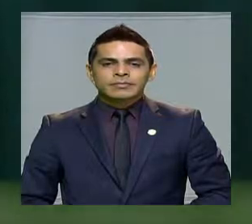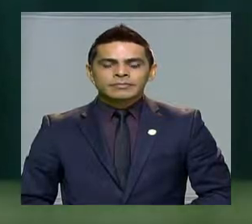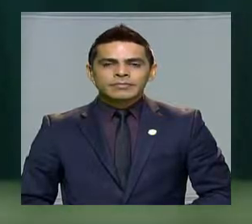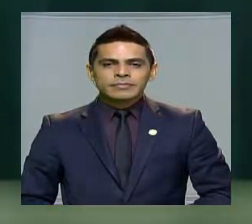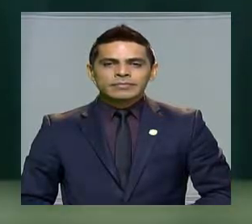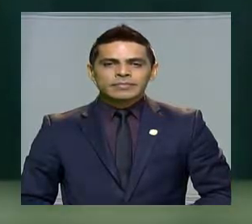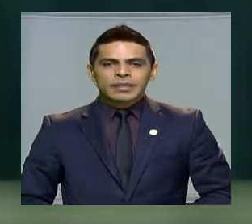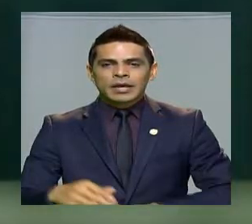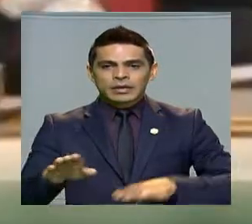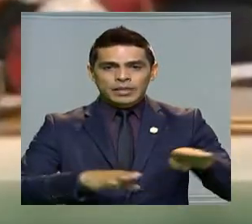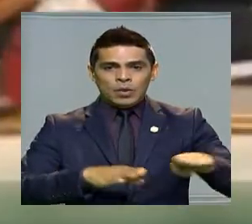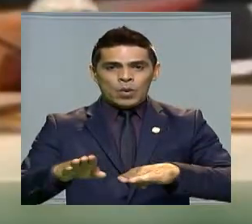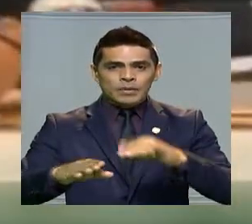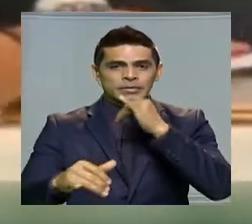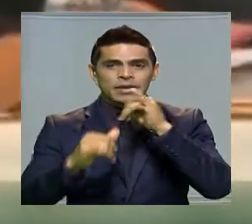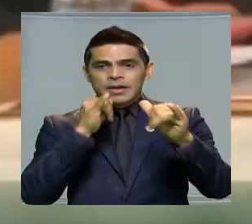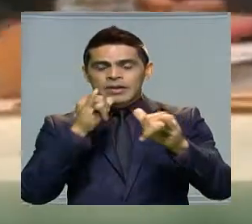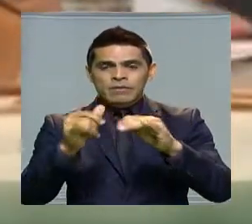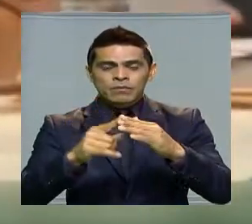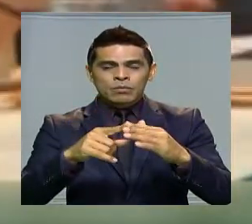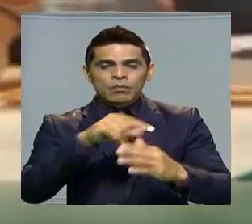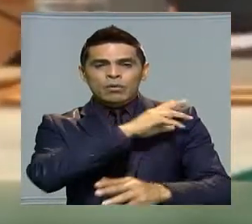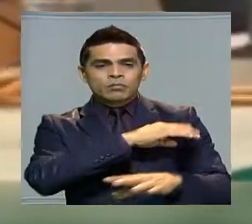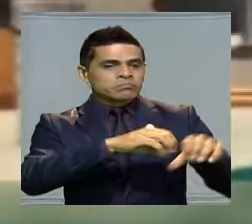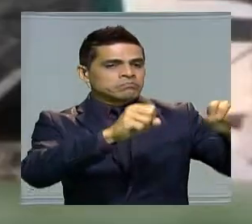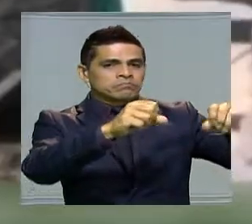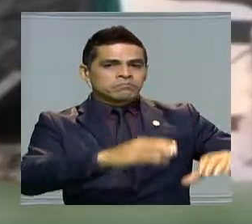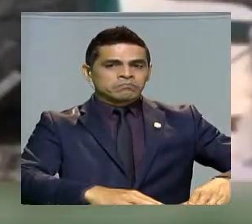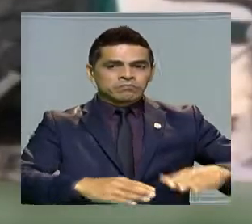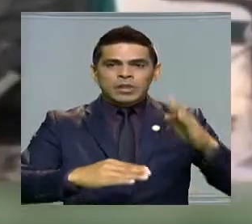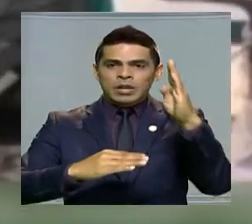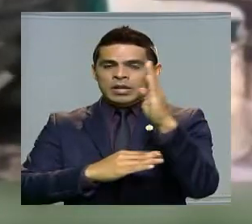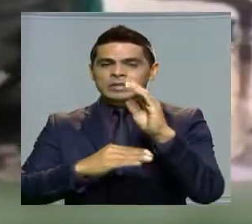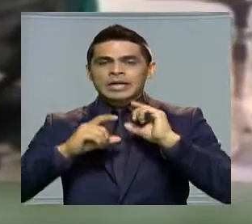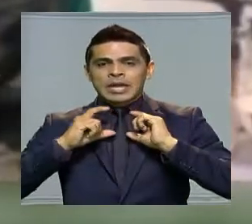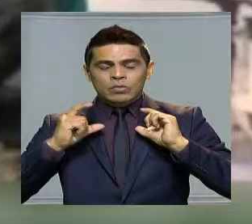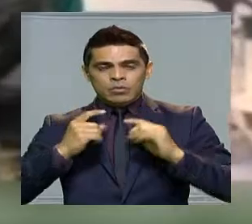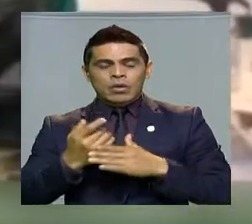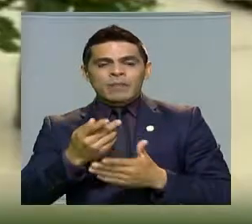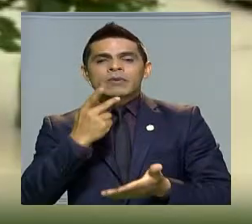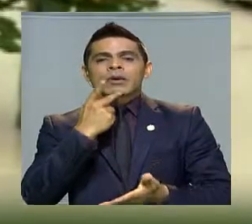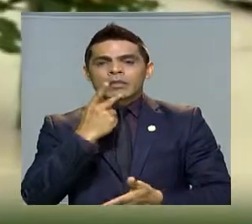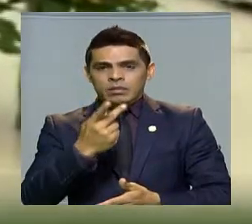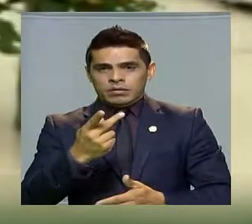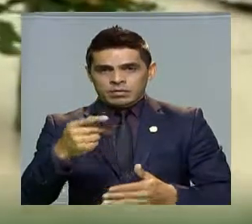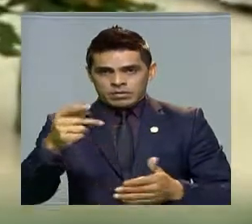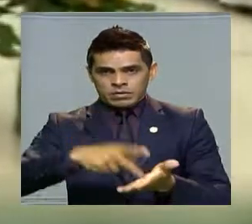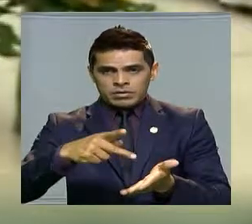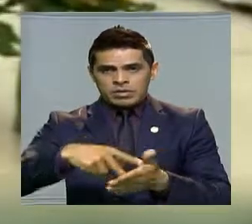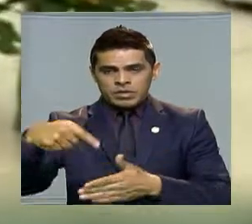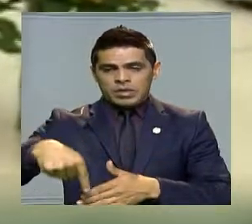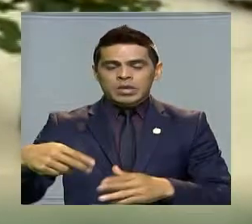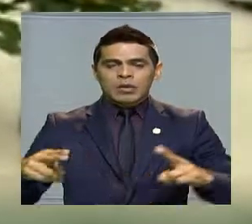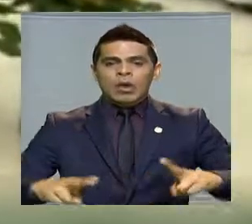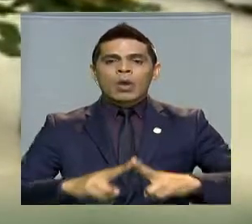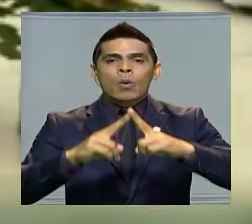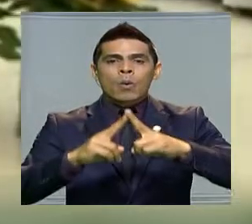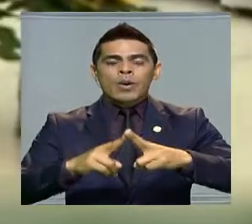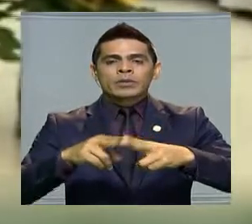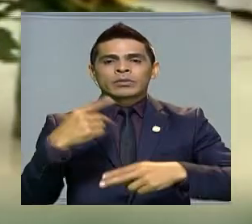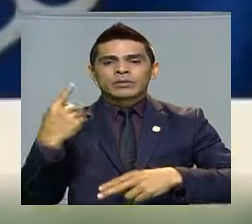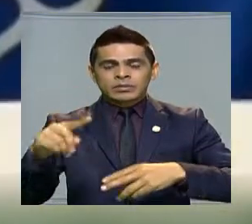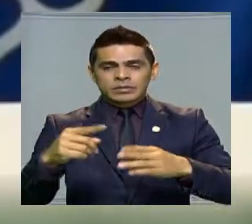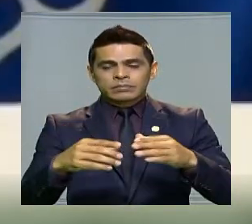Este jueves se conoció la renuncia del delegado que asignó la Iglesia Católica para participar en los próximos encuentros que se estiman que